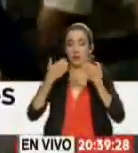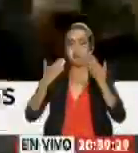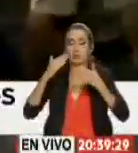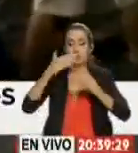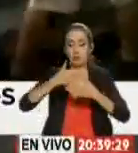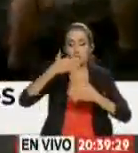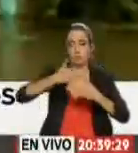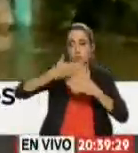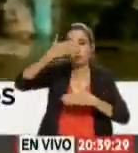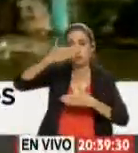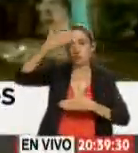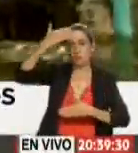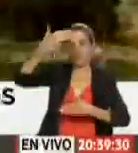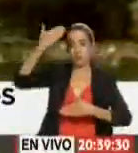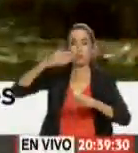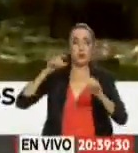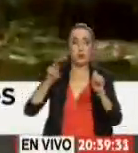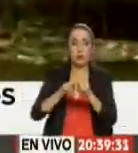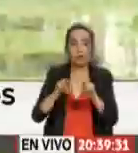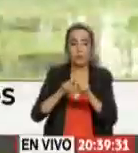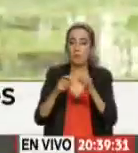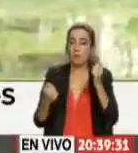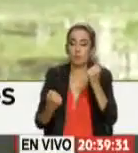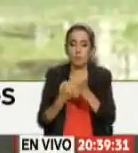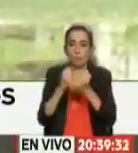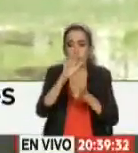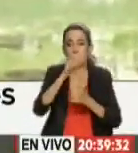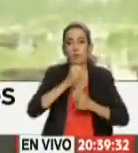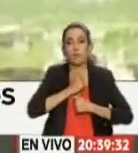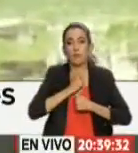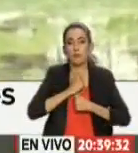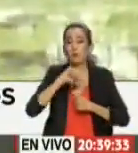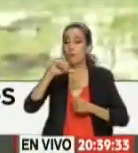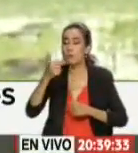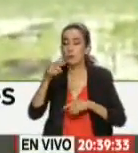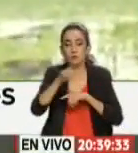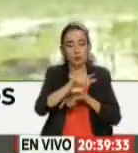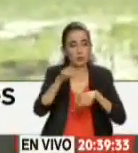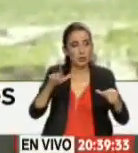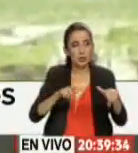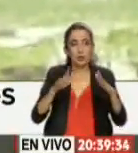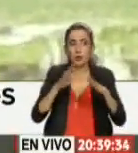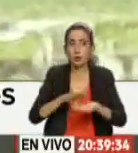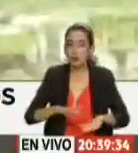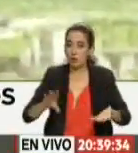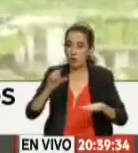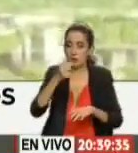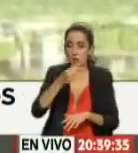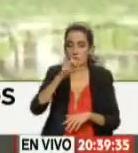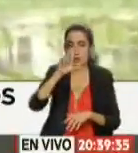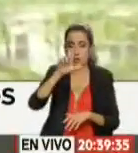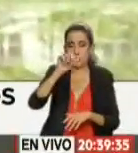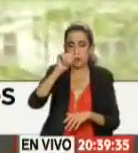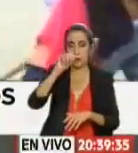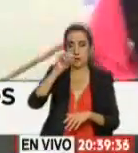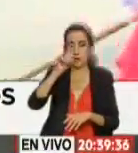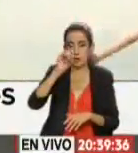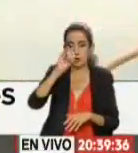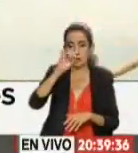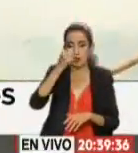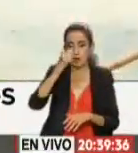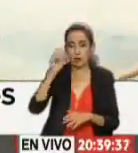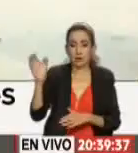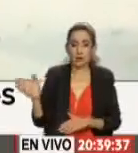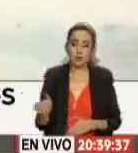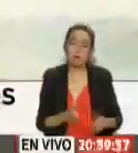de contención con sus propios recursos. En otro sector, doña Gladys León, quien vive en el recinto Candilejo, para